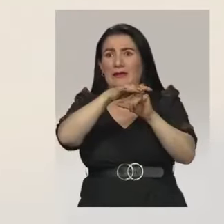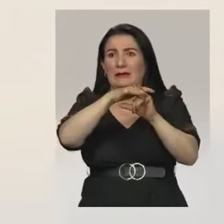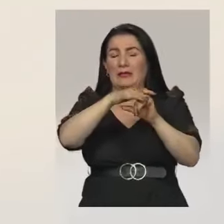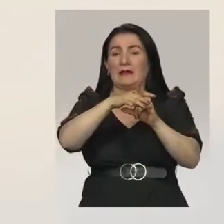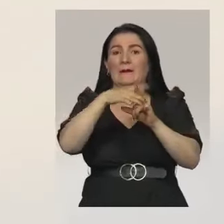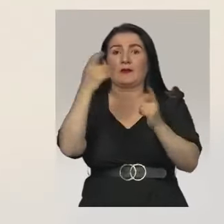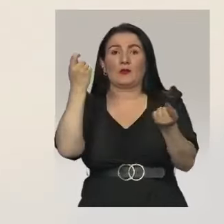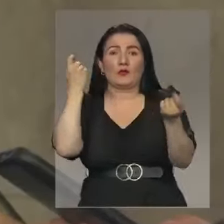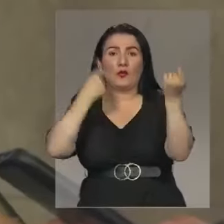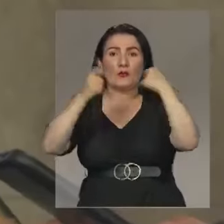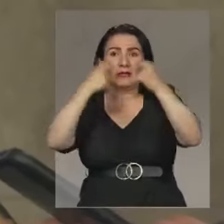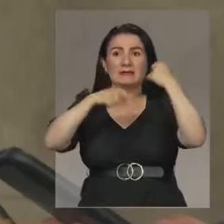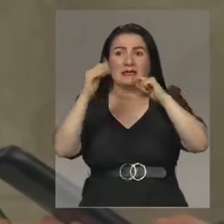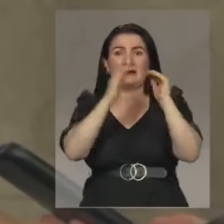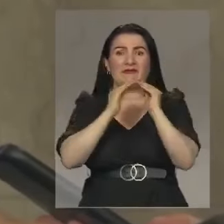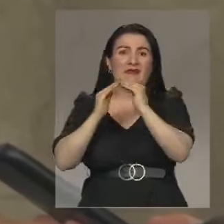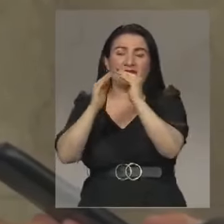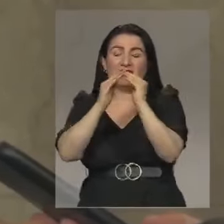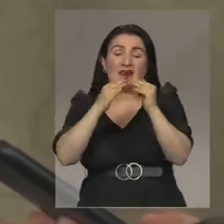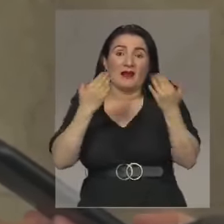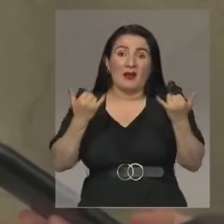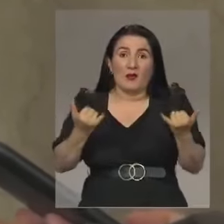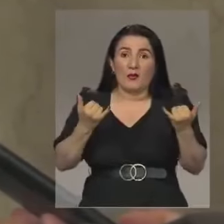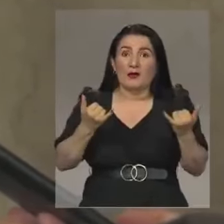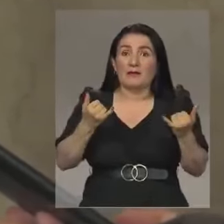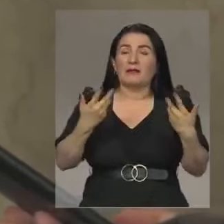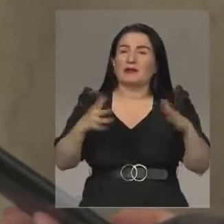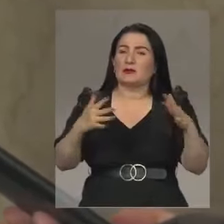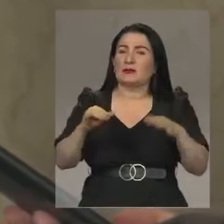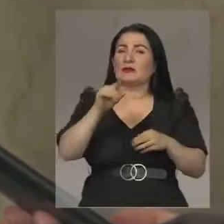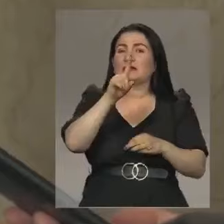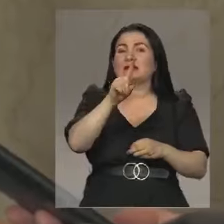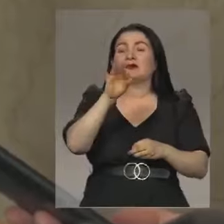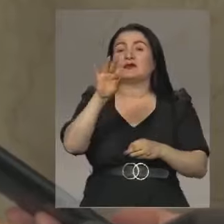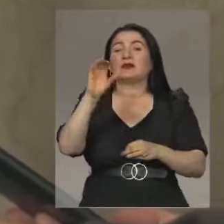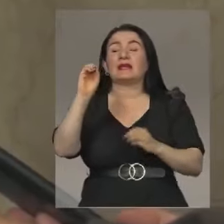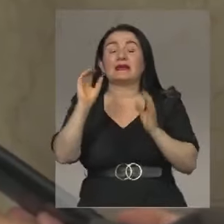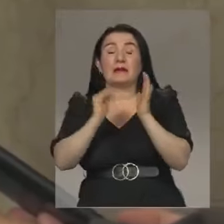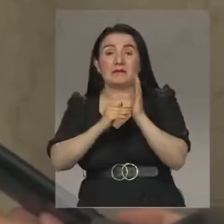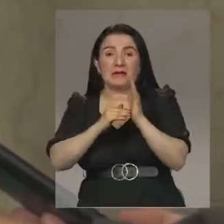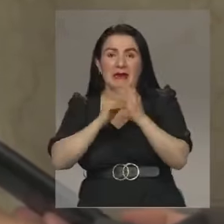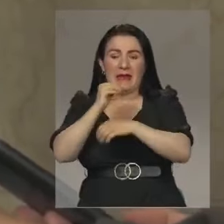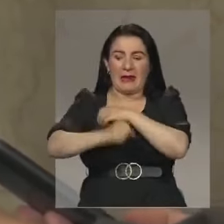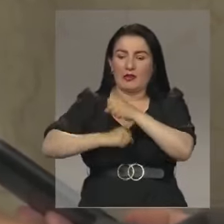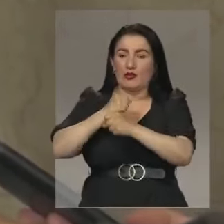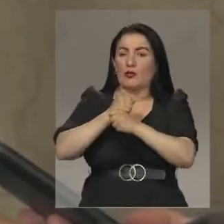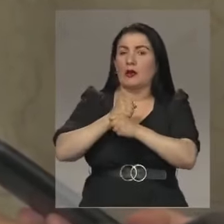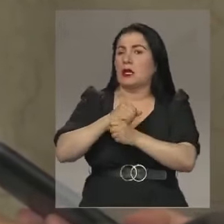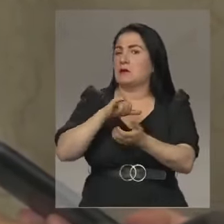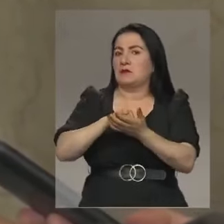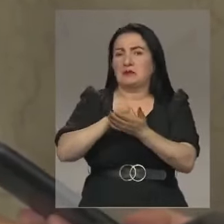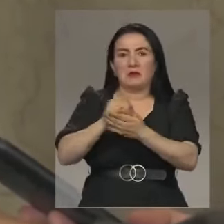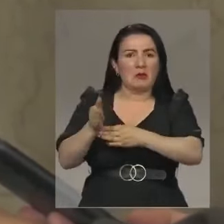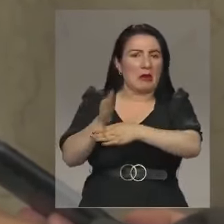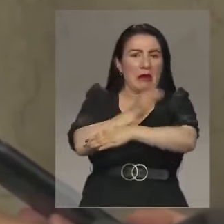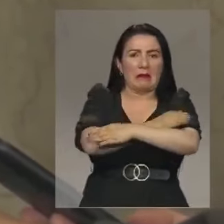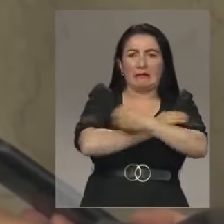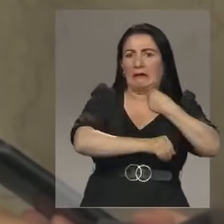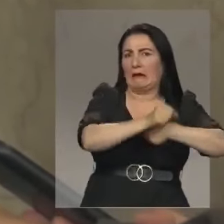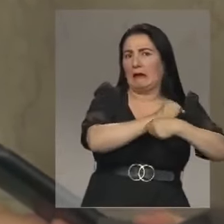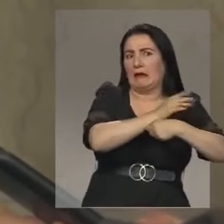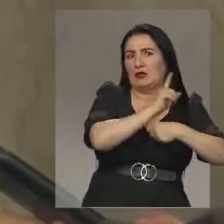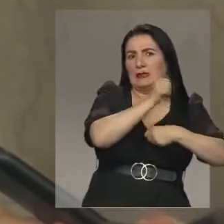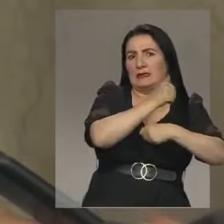de comercialización de vivienda, que están por el orden de unas 130 mil unidades anuales, son los mismos que teníamos una década atrás. Es